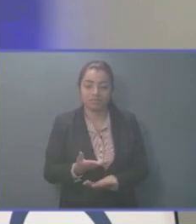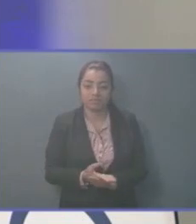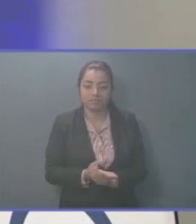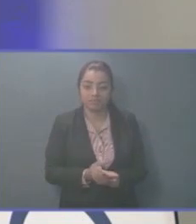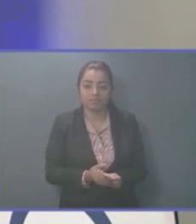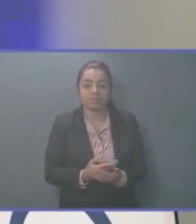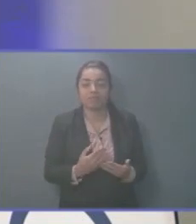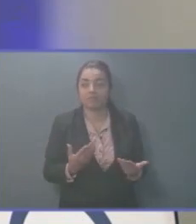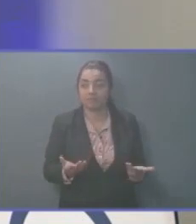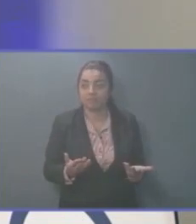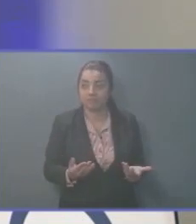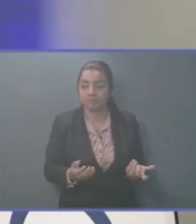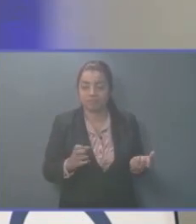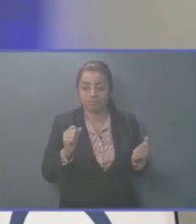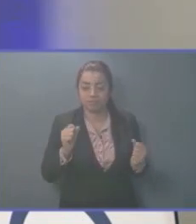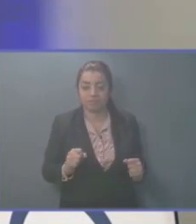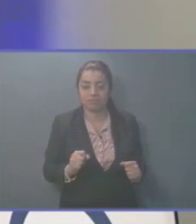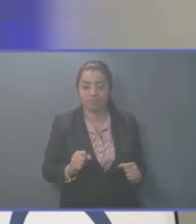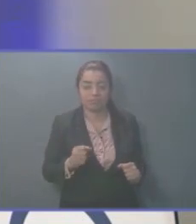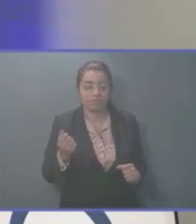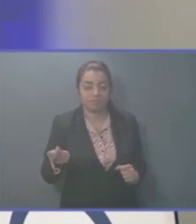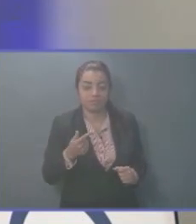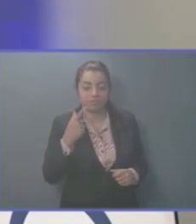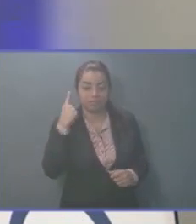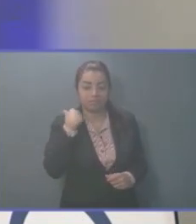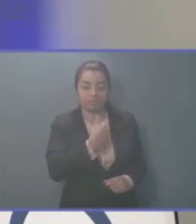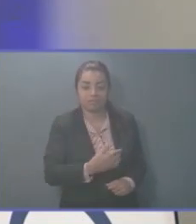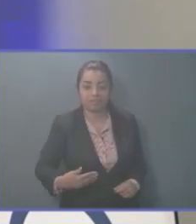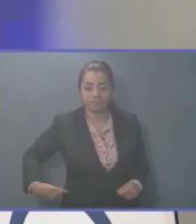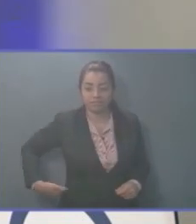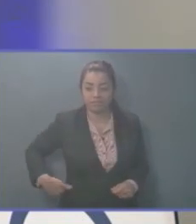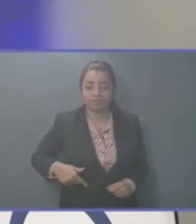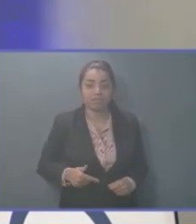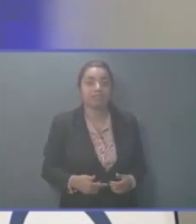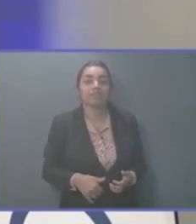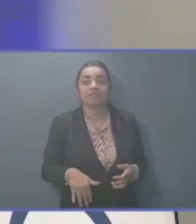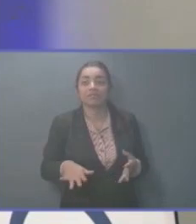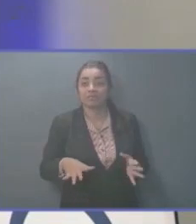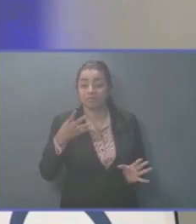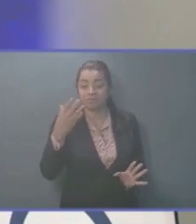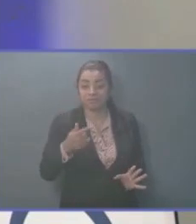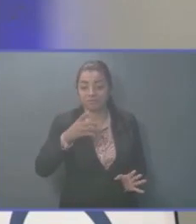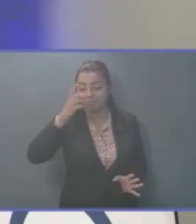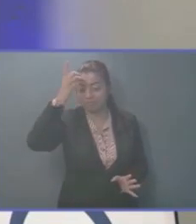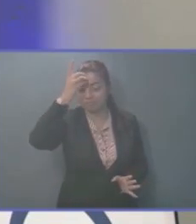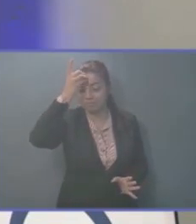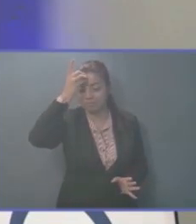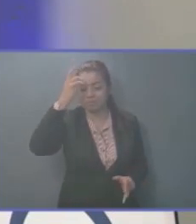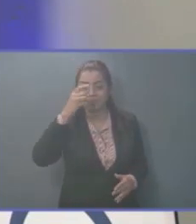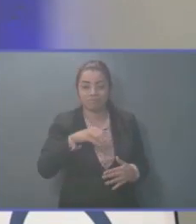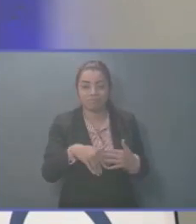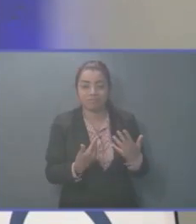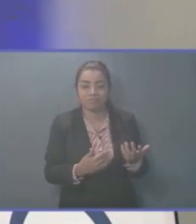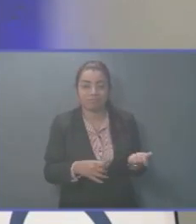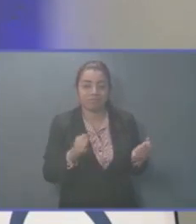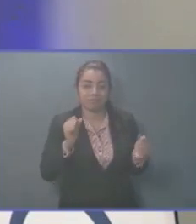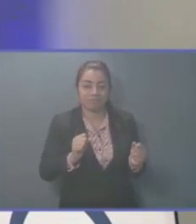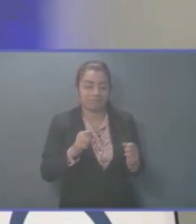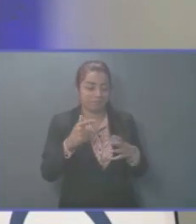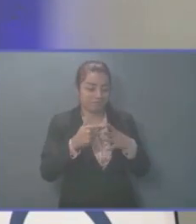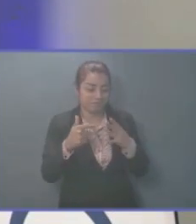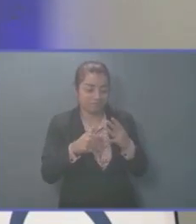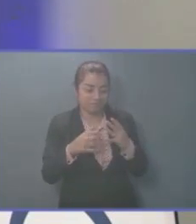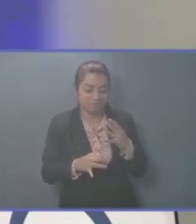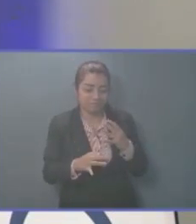facultades. Caso contrario a lo que el presidente hizo para el día domingo, que no está respaldado por la Constitución ni ninguna ley. En el